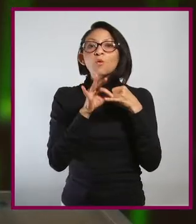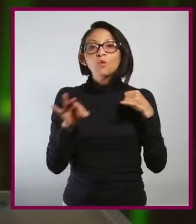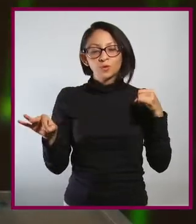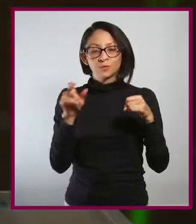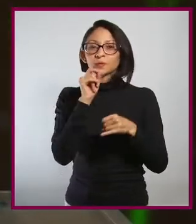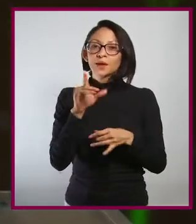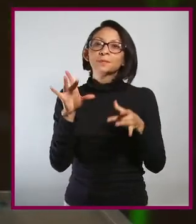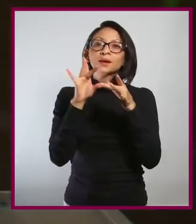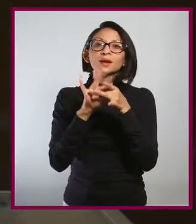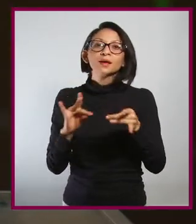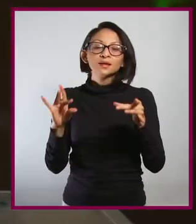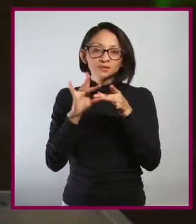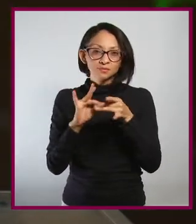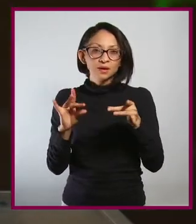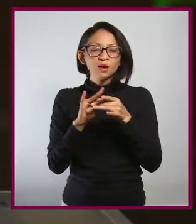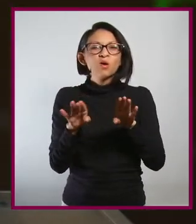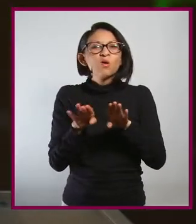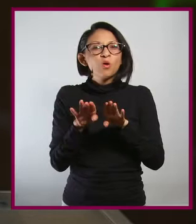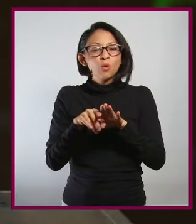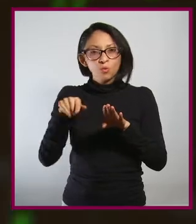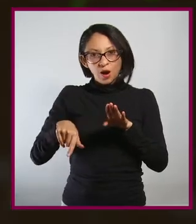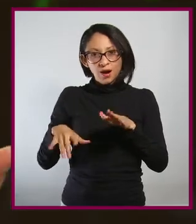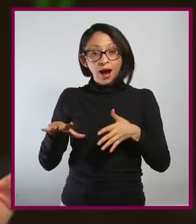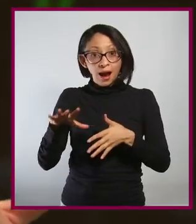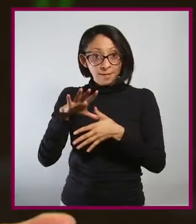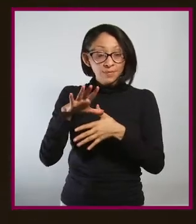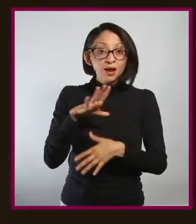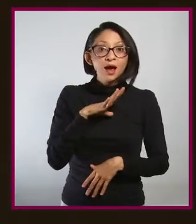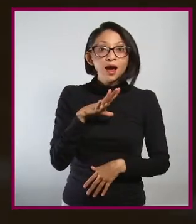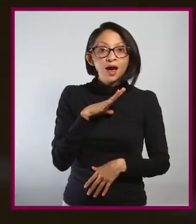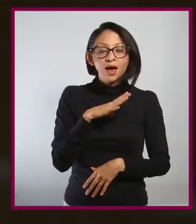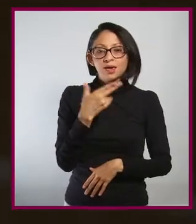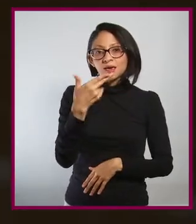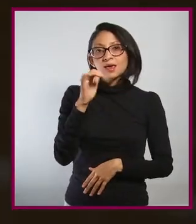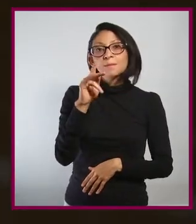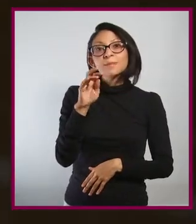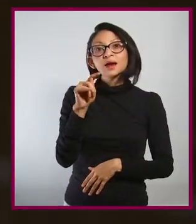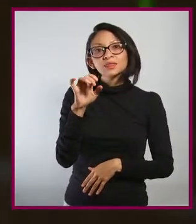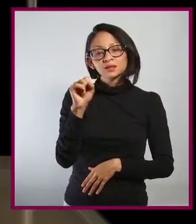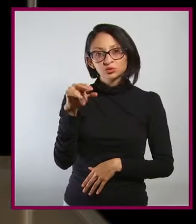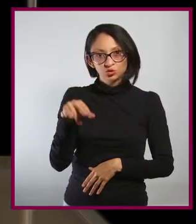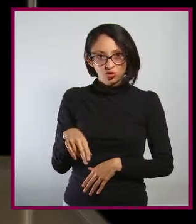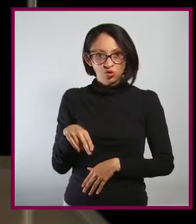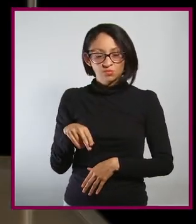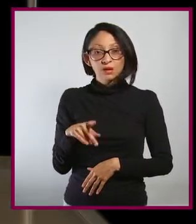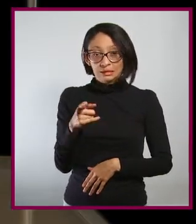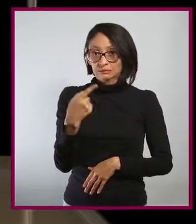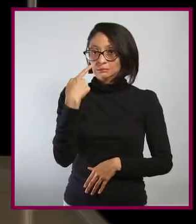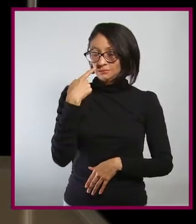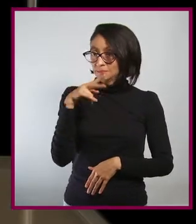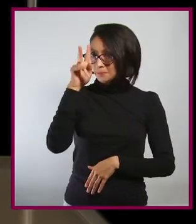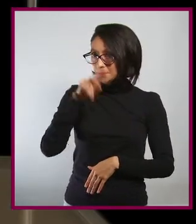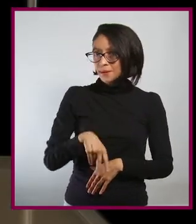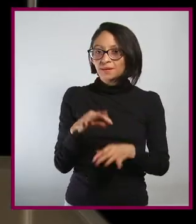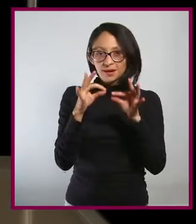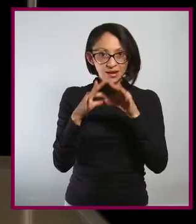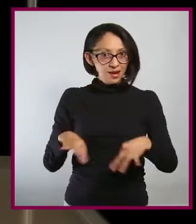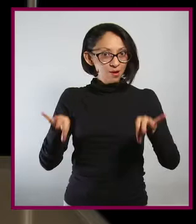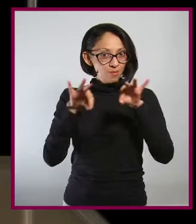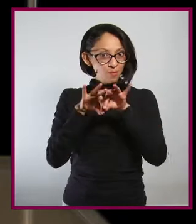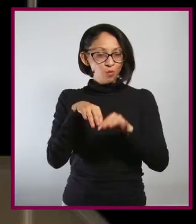el tema de la prevalencia de la hipertensión en América y de lo que podemos hacer para prevenirla. Así que como ven, este es un